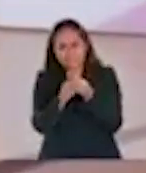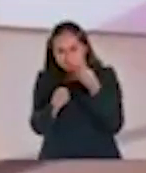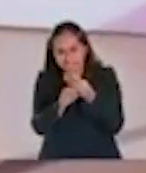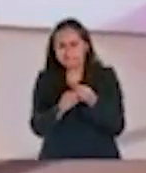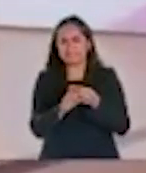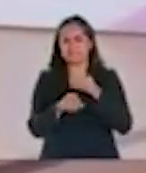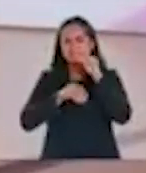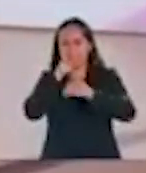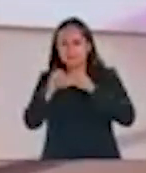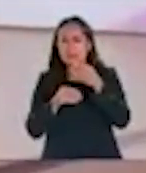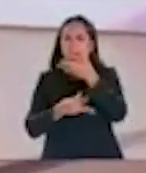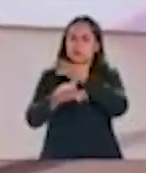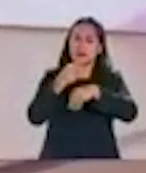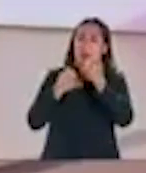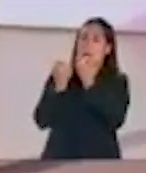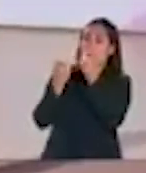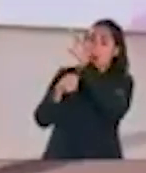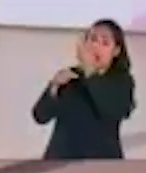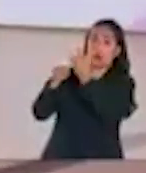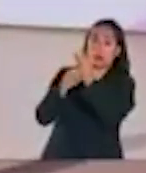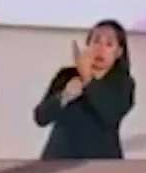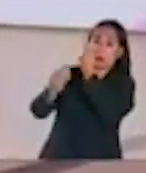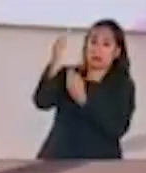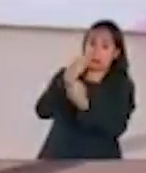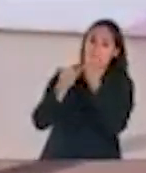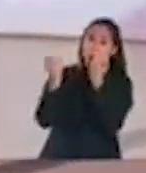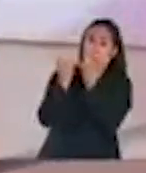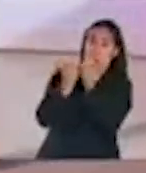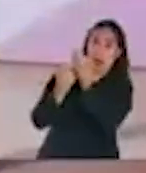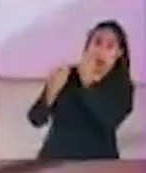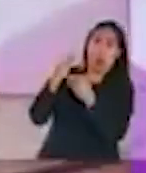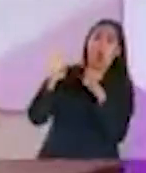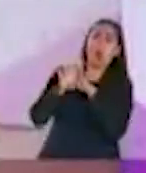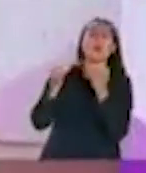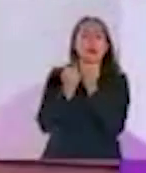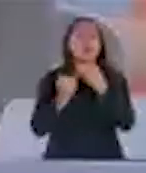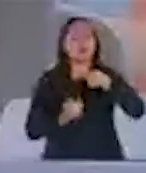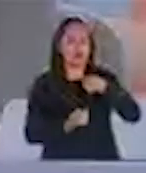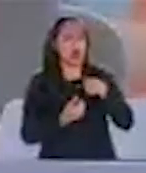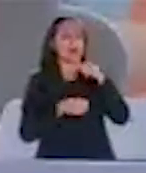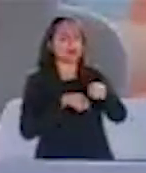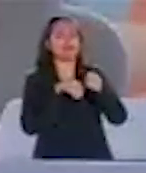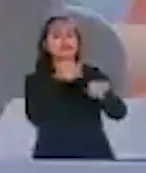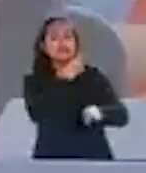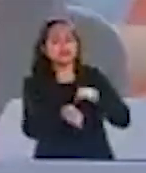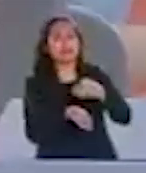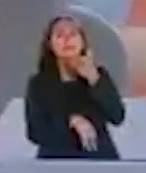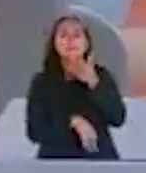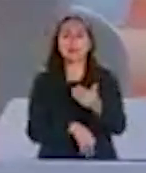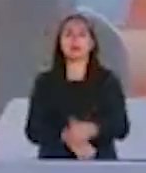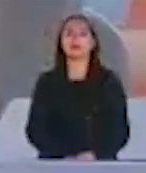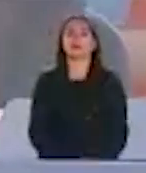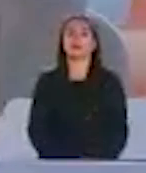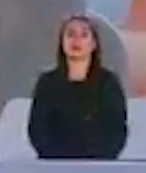tiene que ver con refugiados y con inmigrantes candidato me quiere sumar